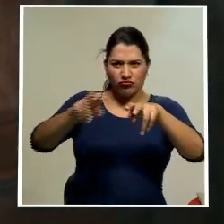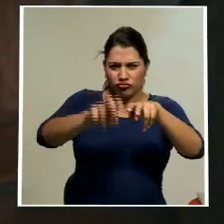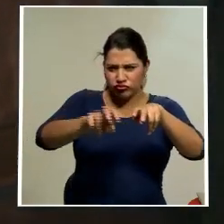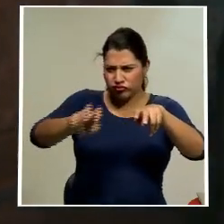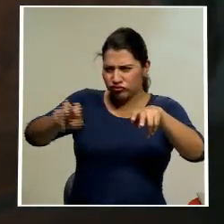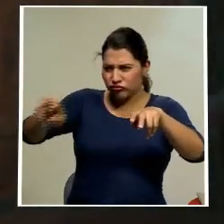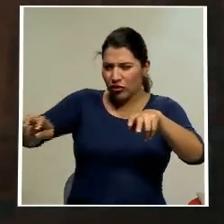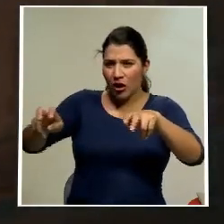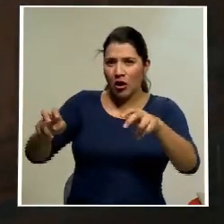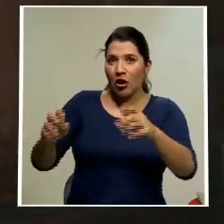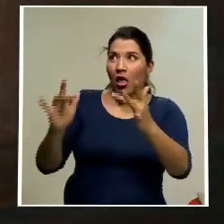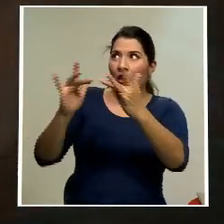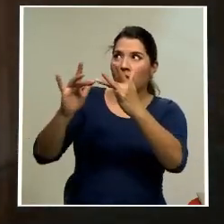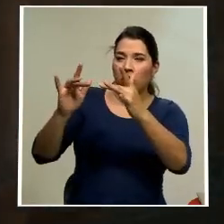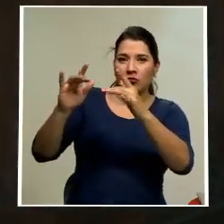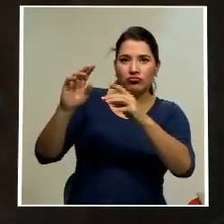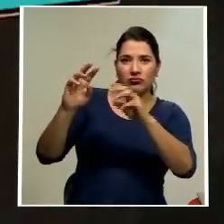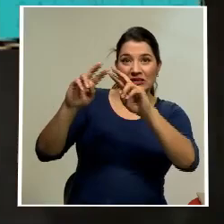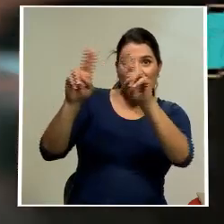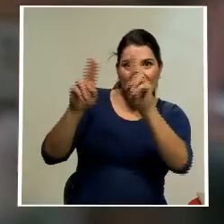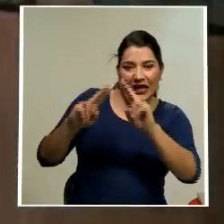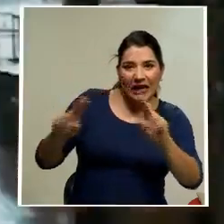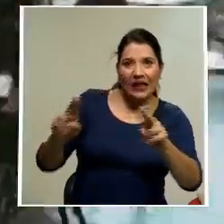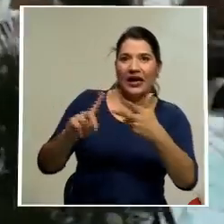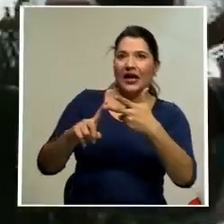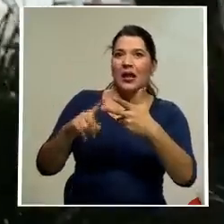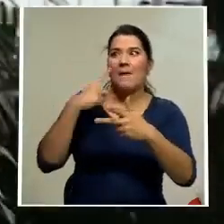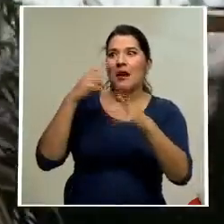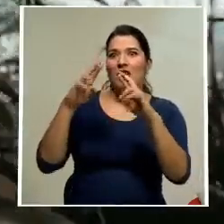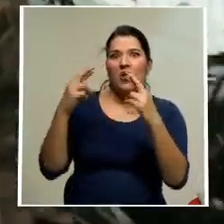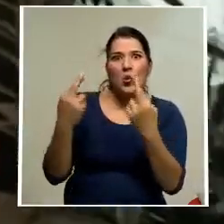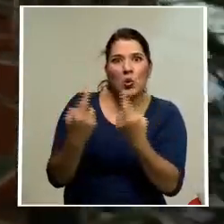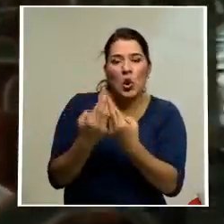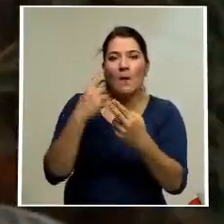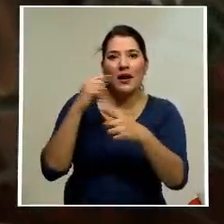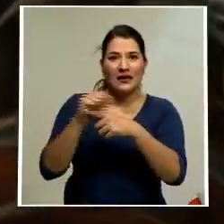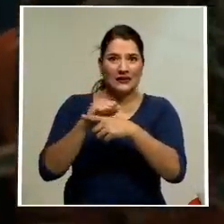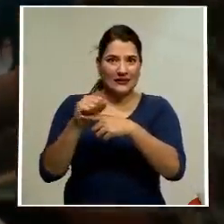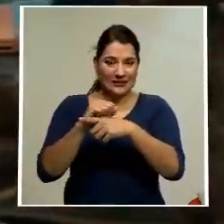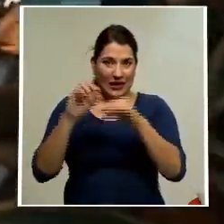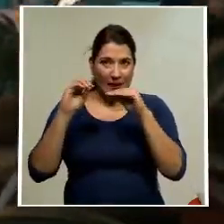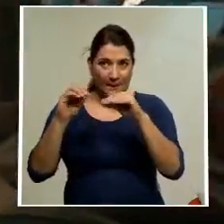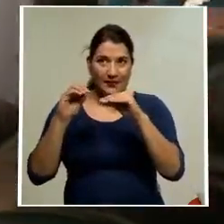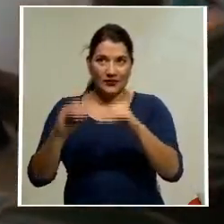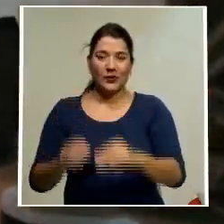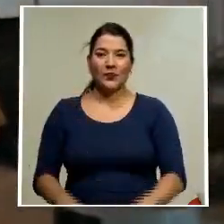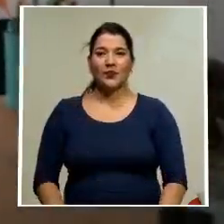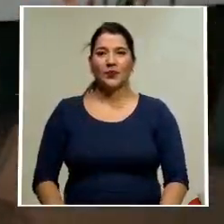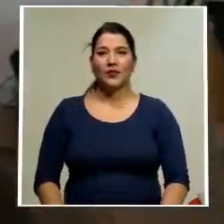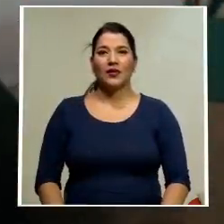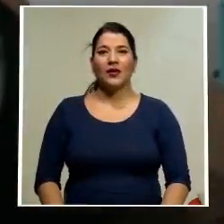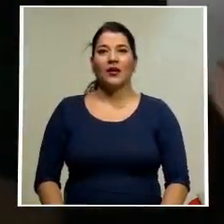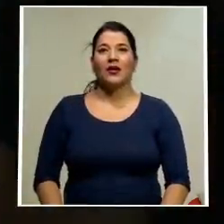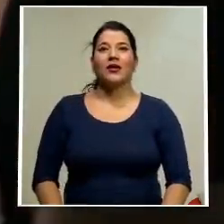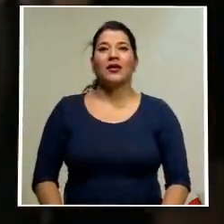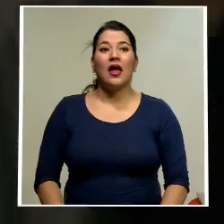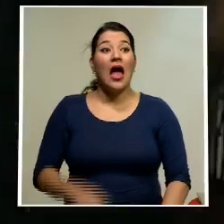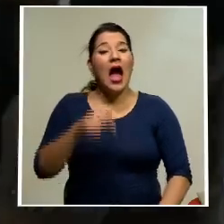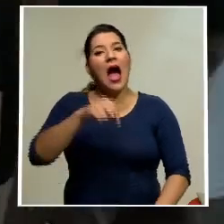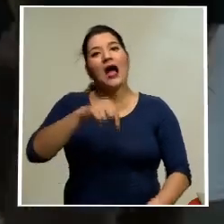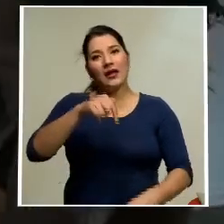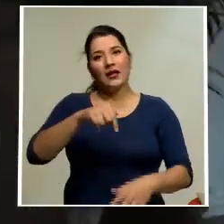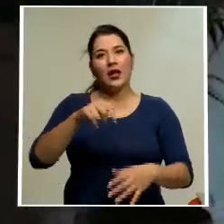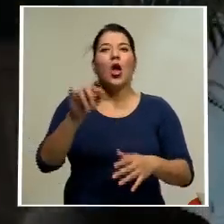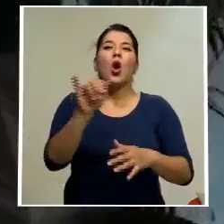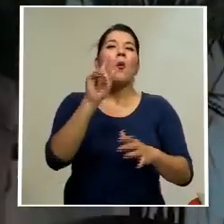espacios para el trabajo colaborativo, reuniones, capacitaciones. Bueno, el coworking en términos sencillos es el punto medio entre la